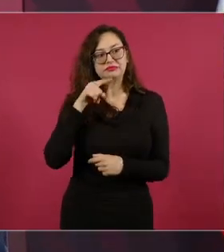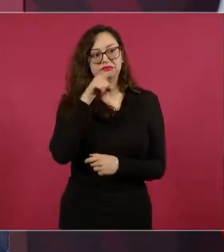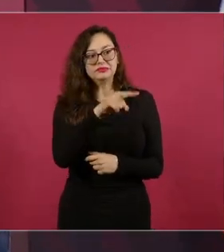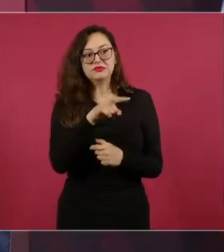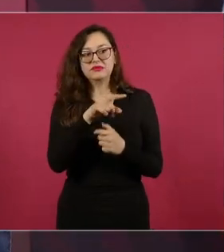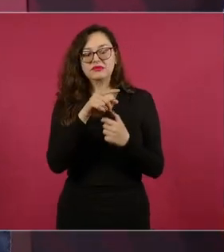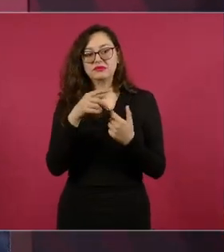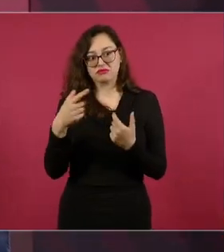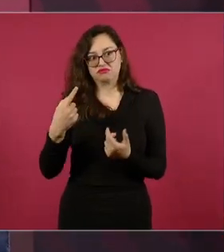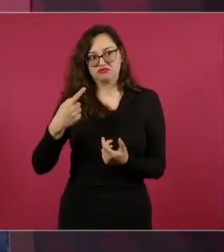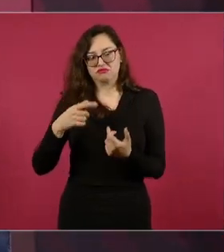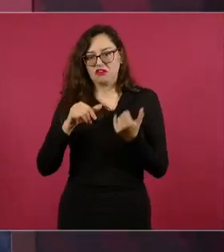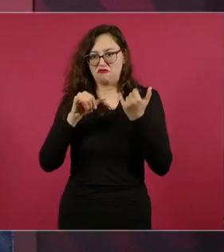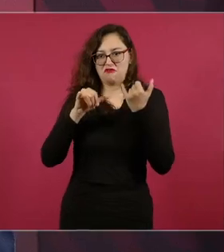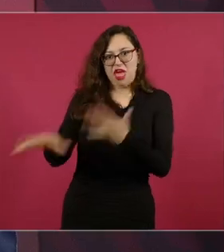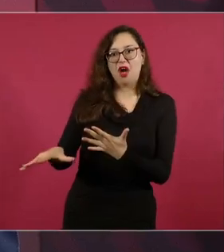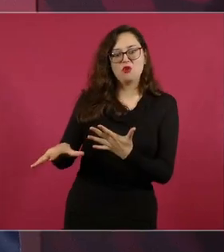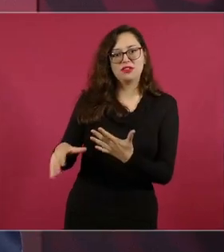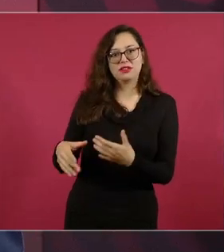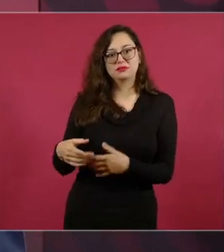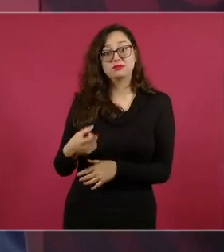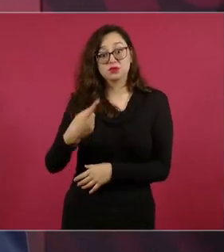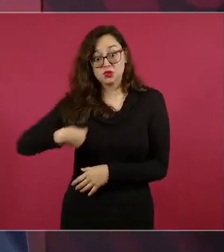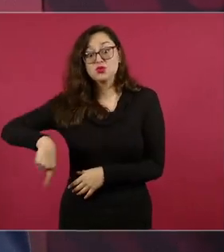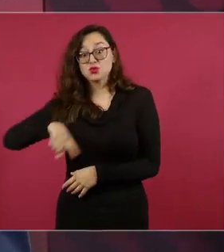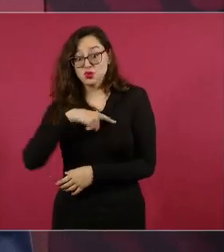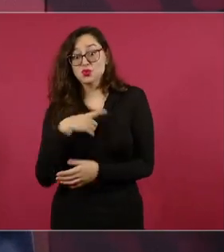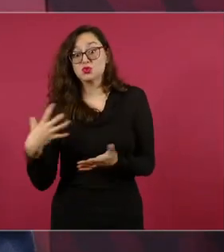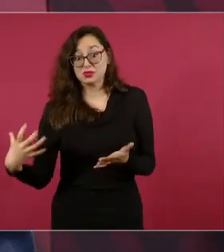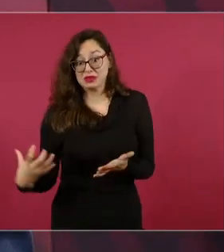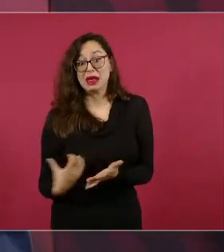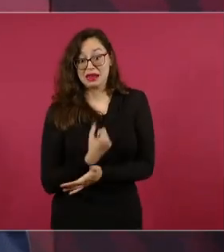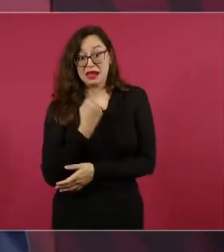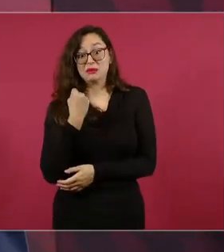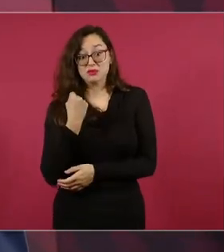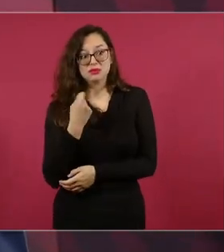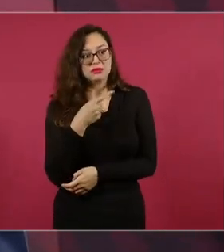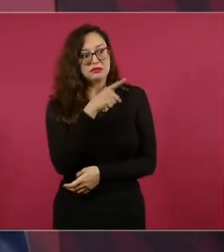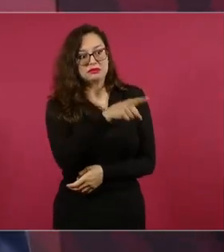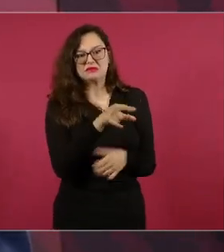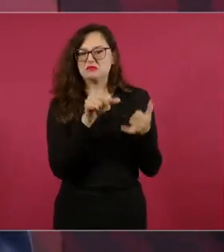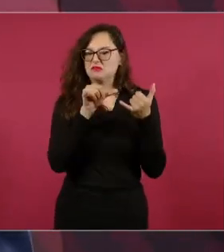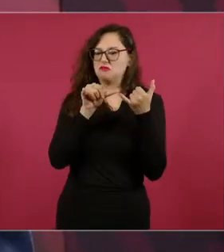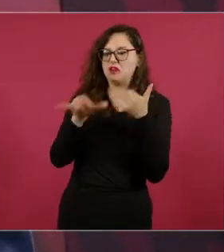porque ganamos nosotros esa elección, nos robaron la presidencia.